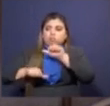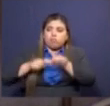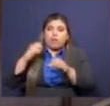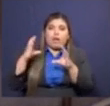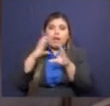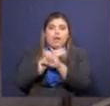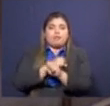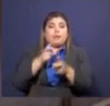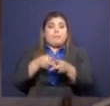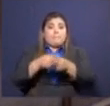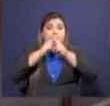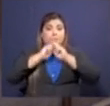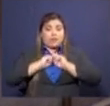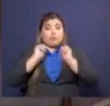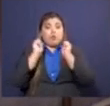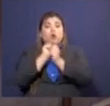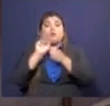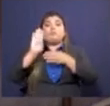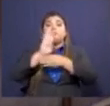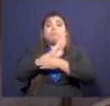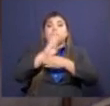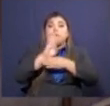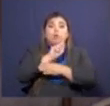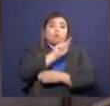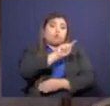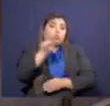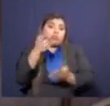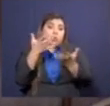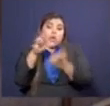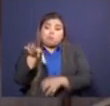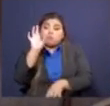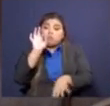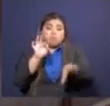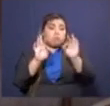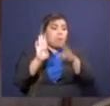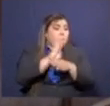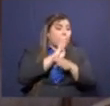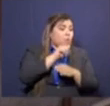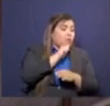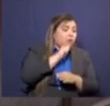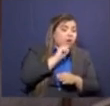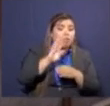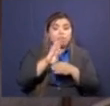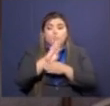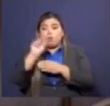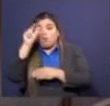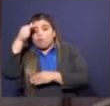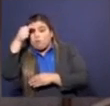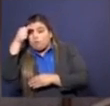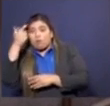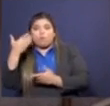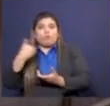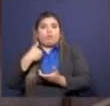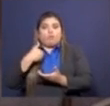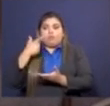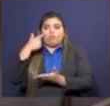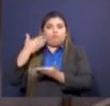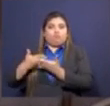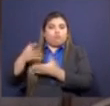préstamos con las entidades financieras de su elección, usando este fondo como garantía.